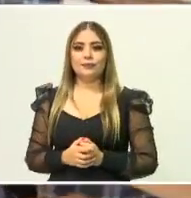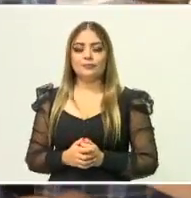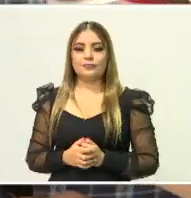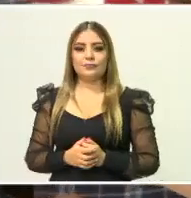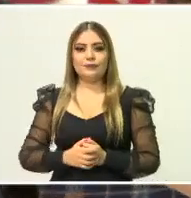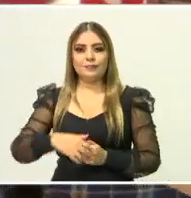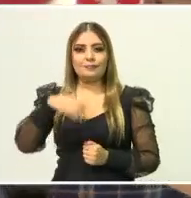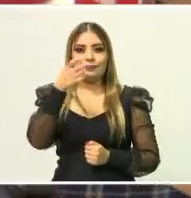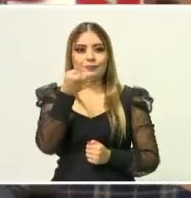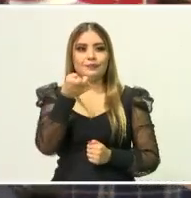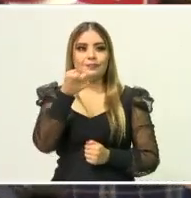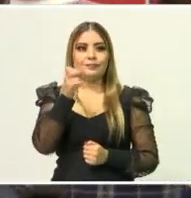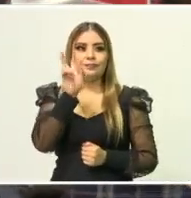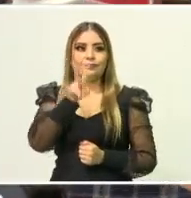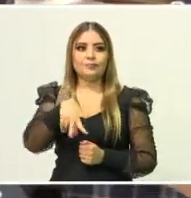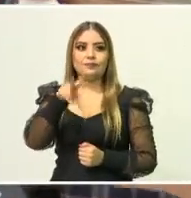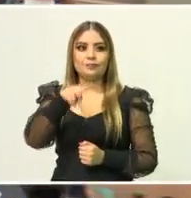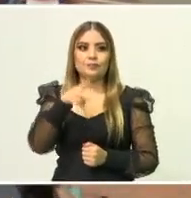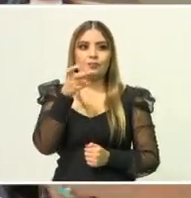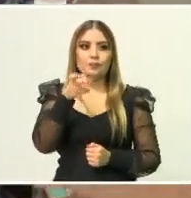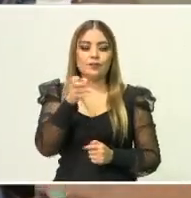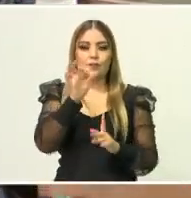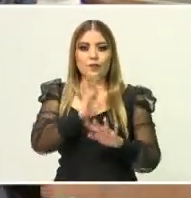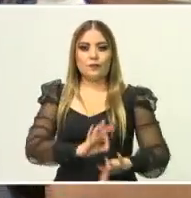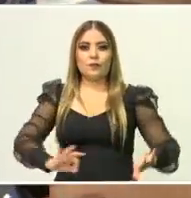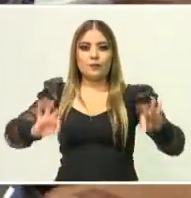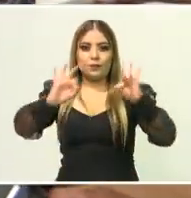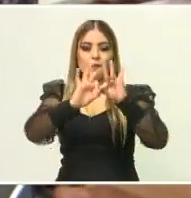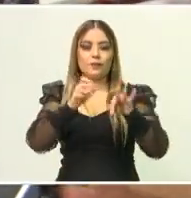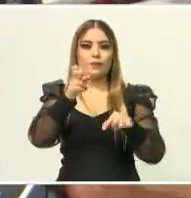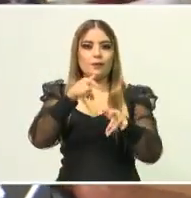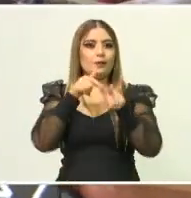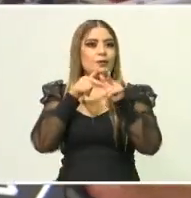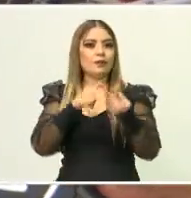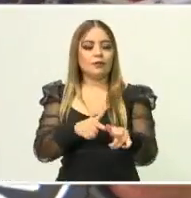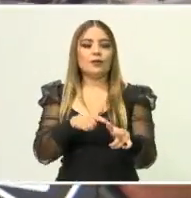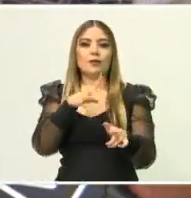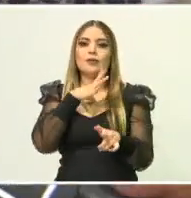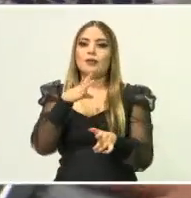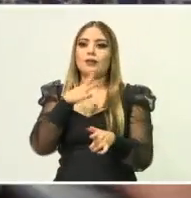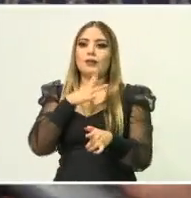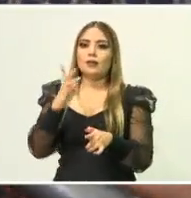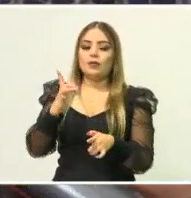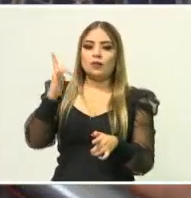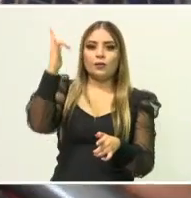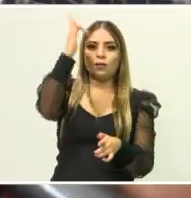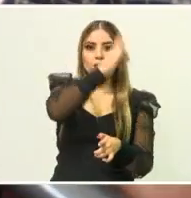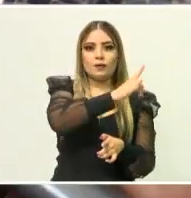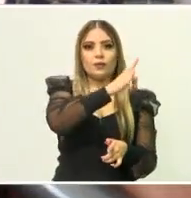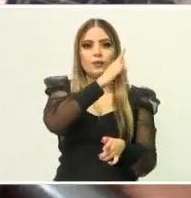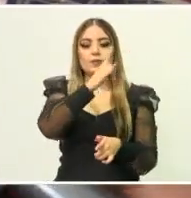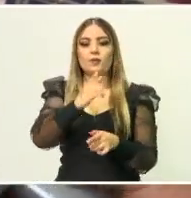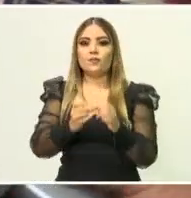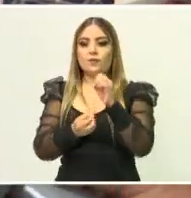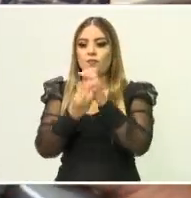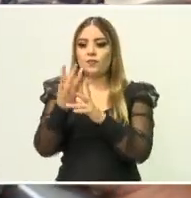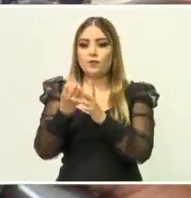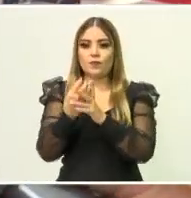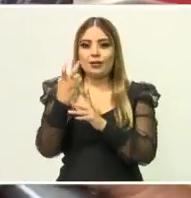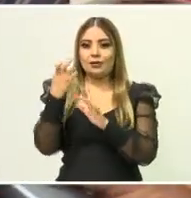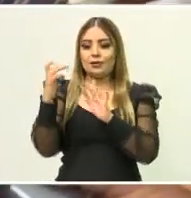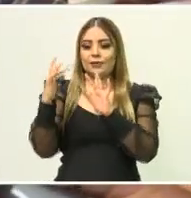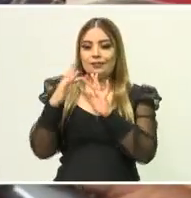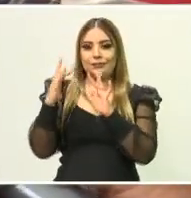definitivamente es de suma importancia el seguir teniendo rutas seguir teniendo estos vuelos está conectividad